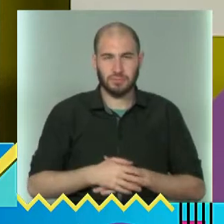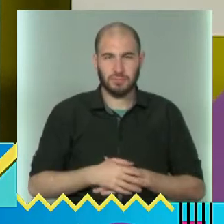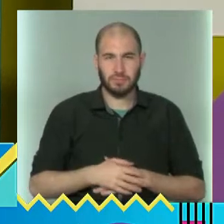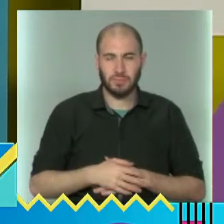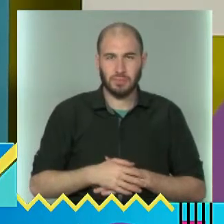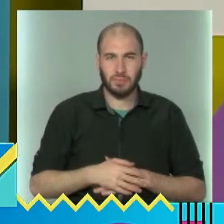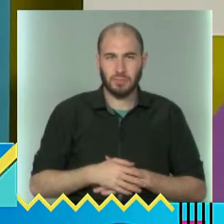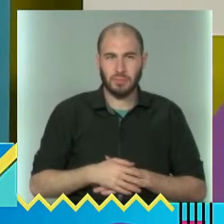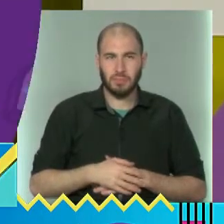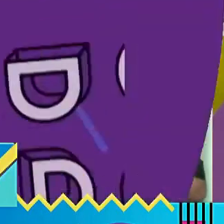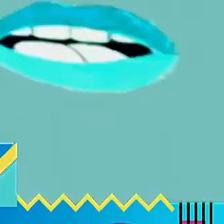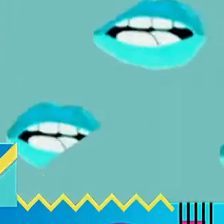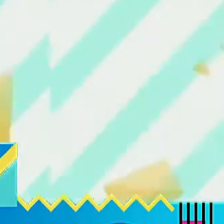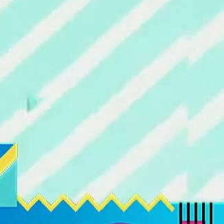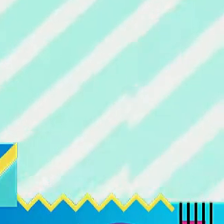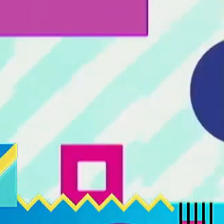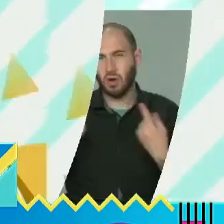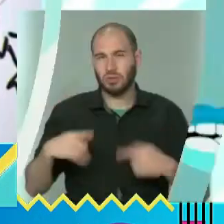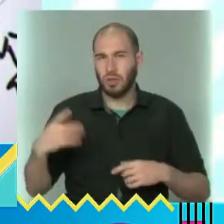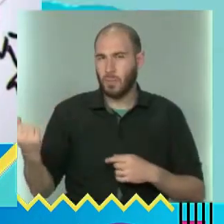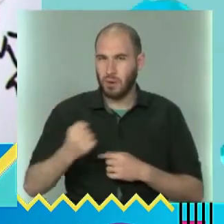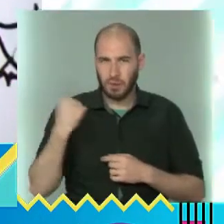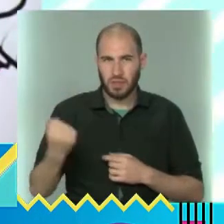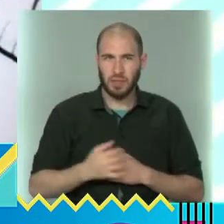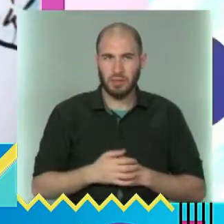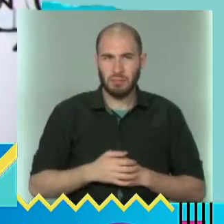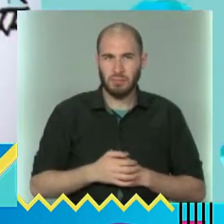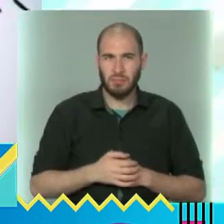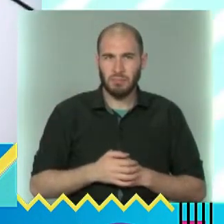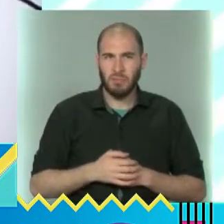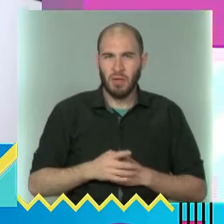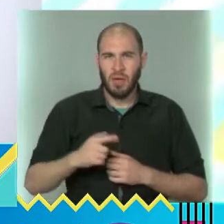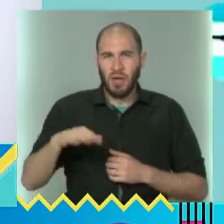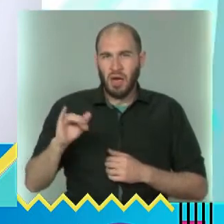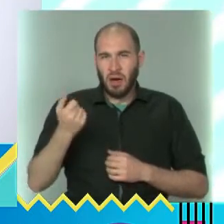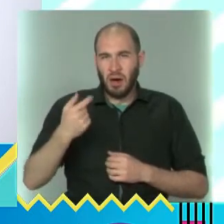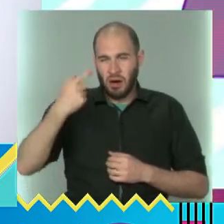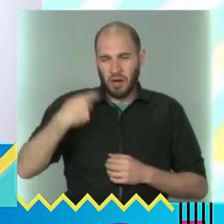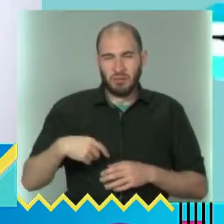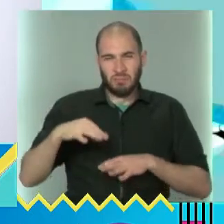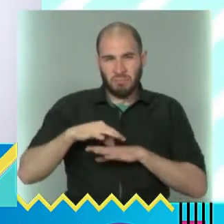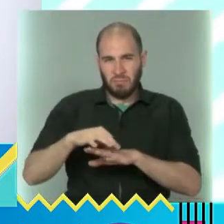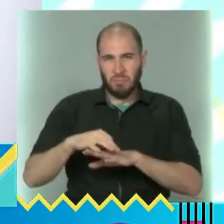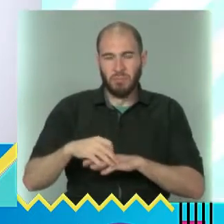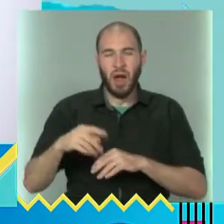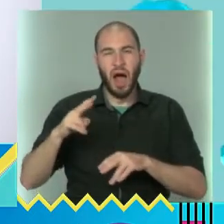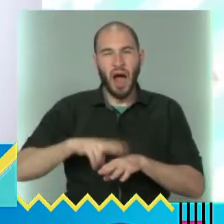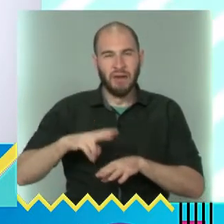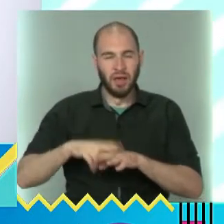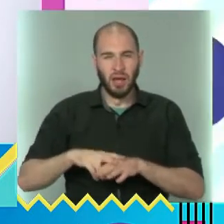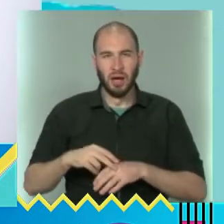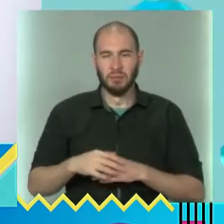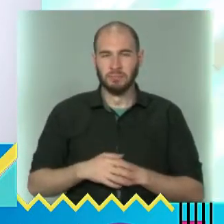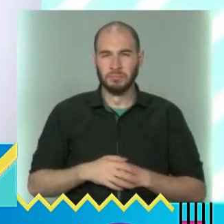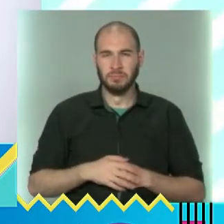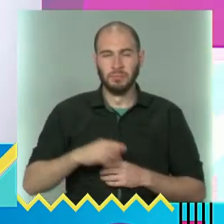Bueno, algo que es importante, ¿sí? Es reconocer que uno como coach, una de las habilidades principales que